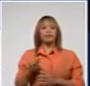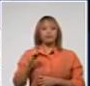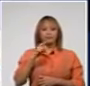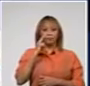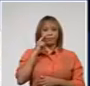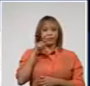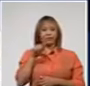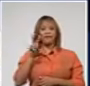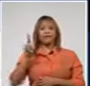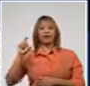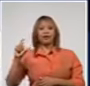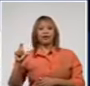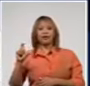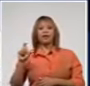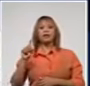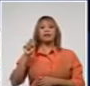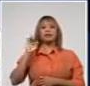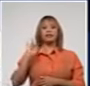Villa Clara,